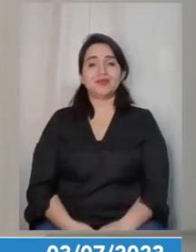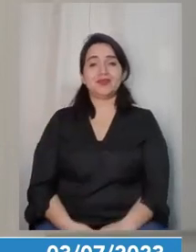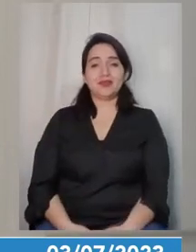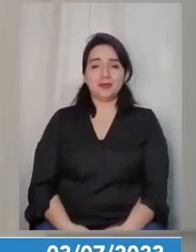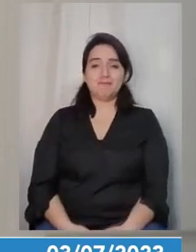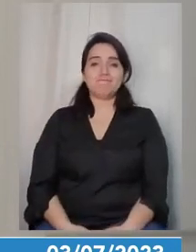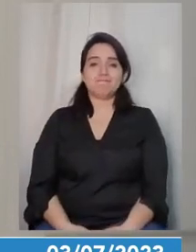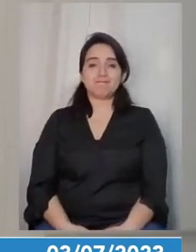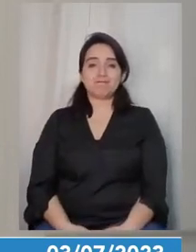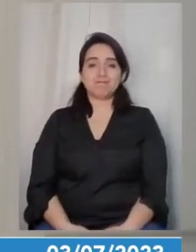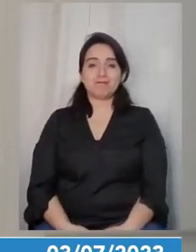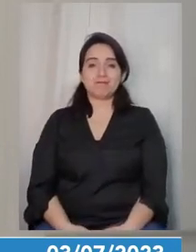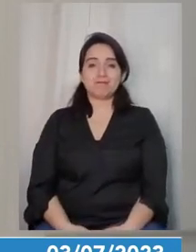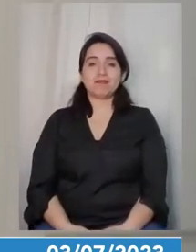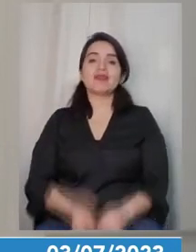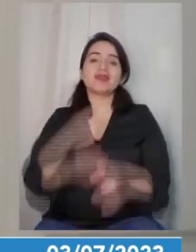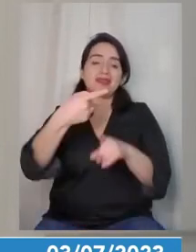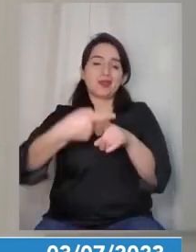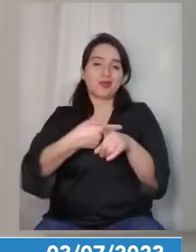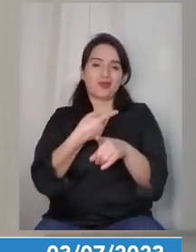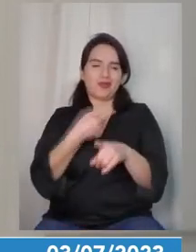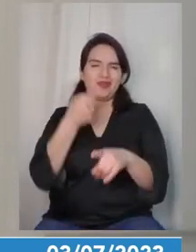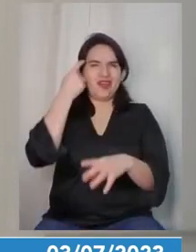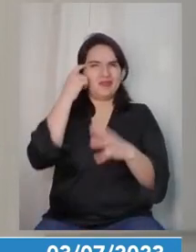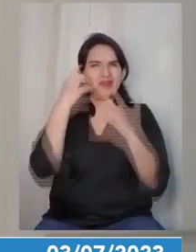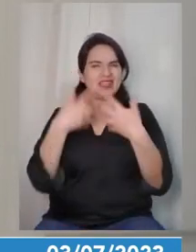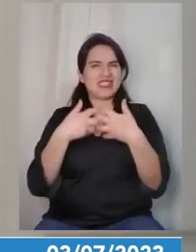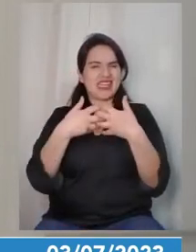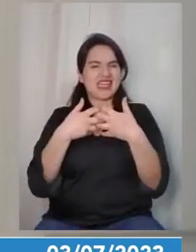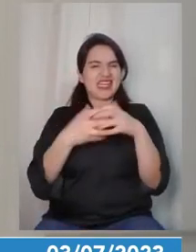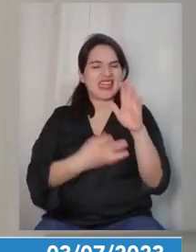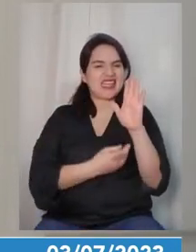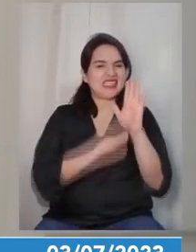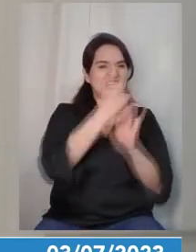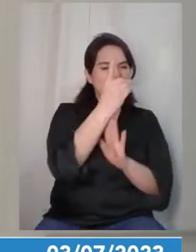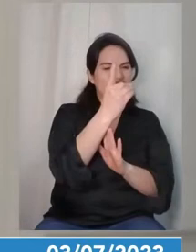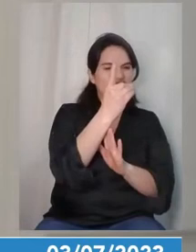nuevo pensar en que crecimiento y desarrollo sustentable son